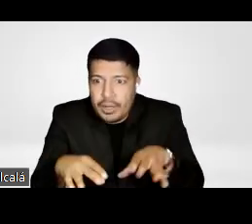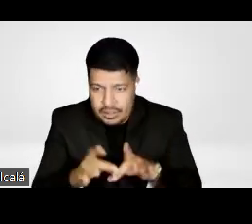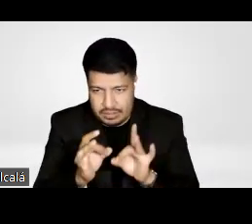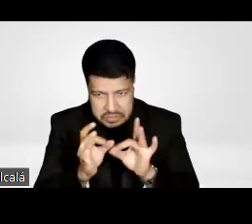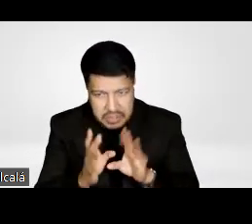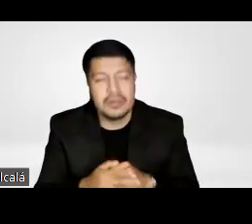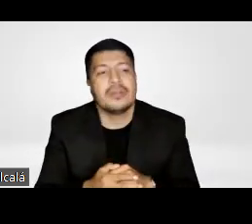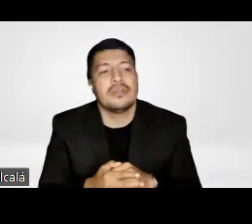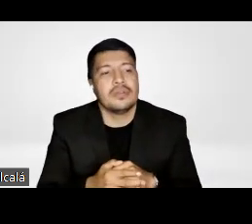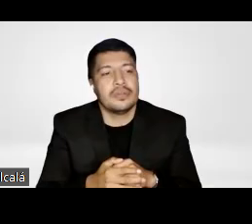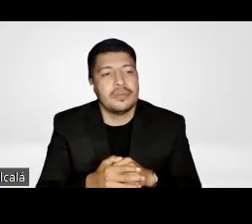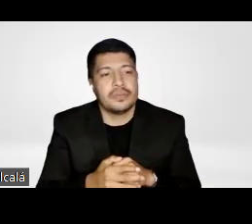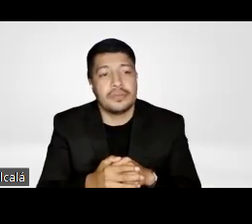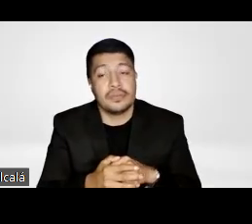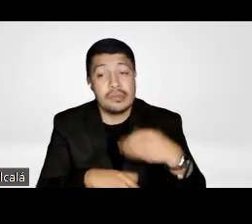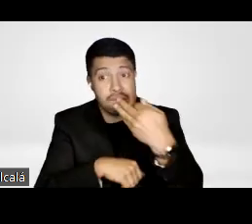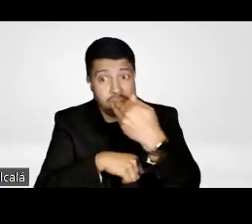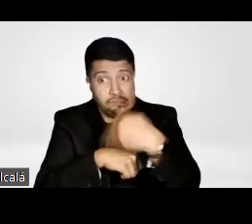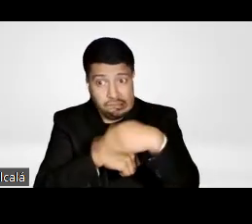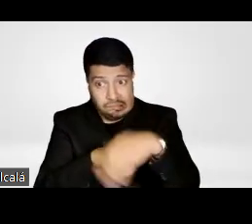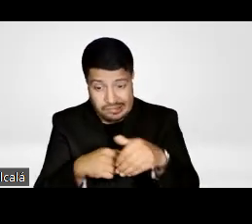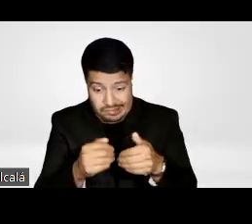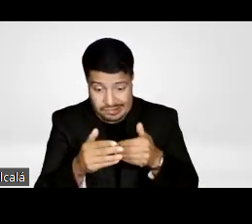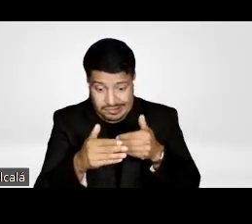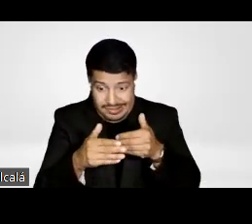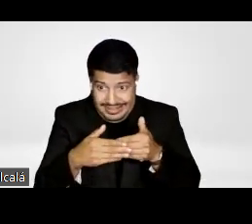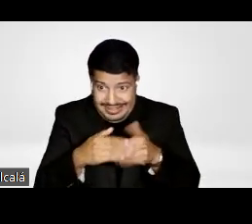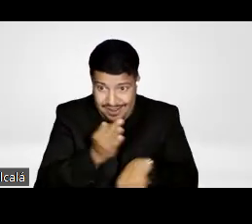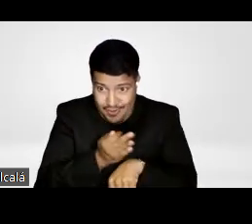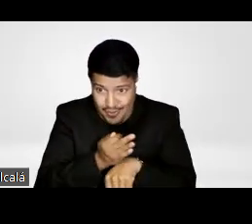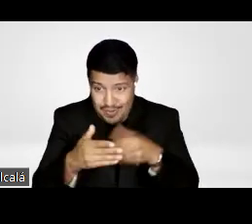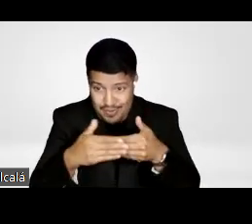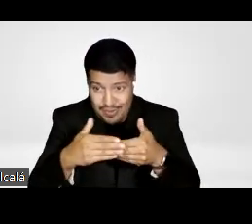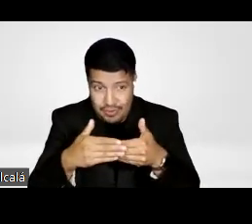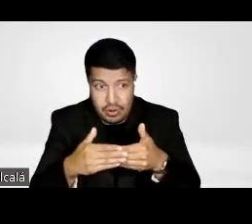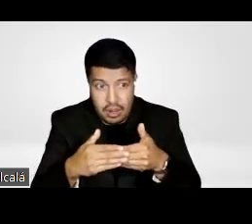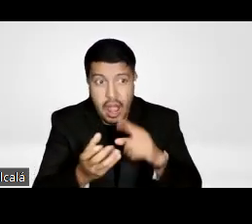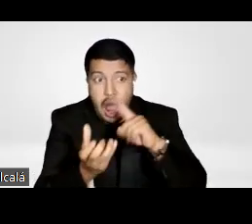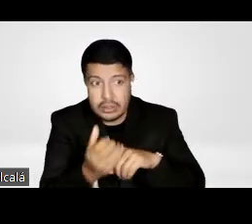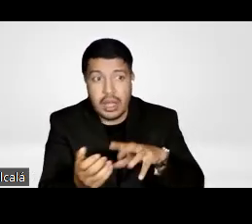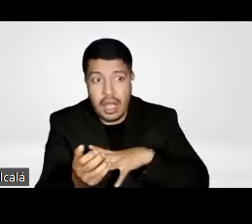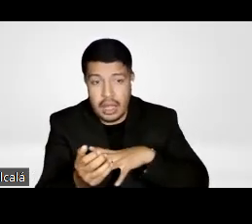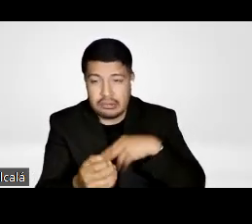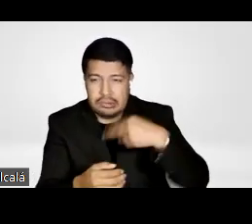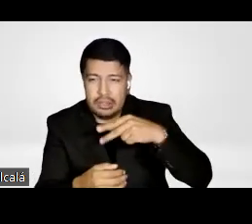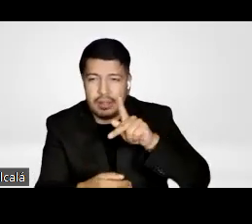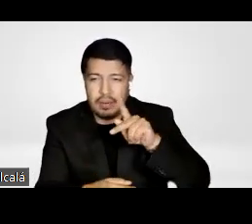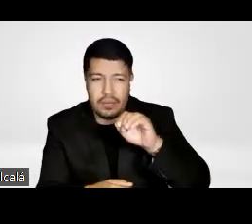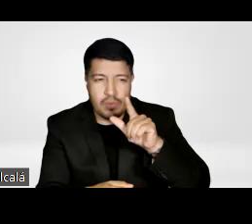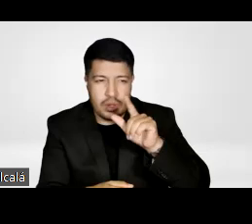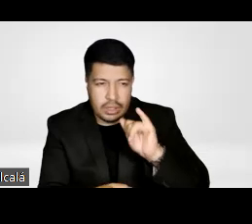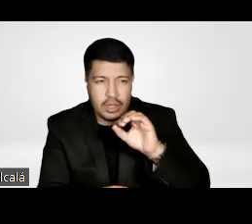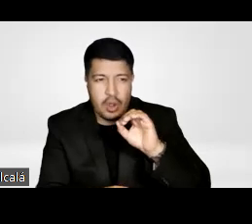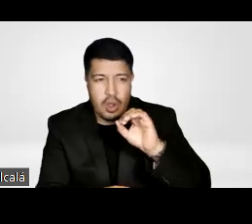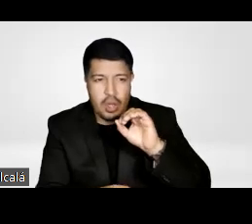están durante el embarazo y antes del parto, encontramos el poli o el oligohidramnios, la hemorragia,